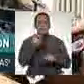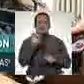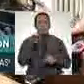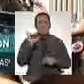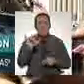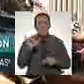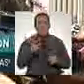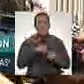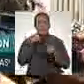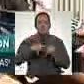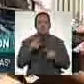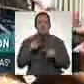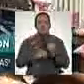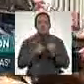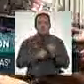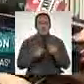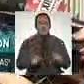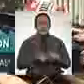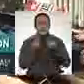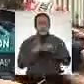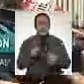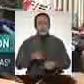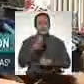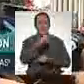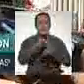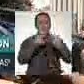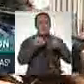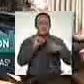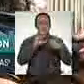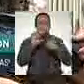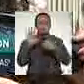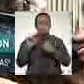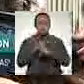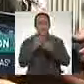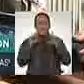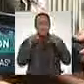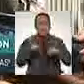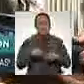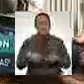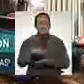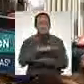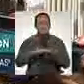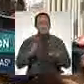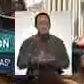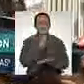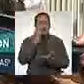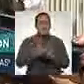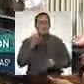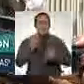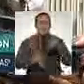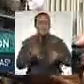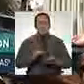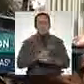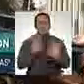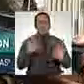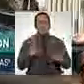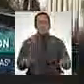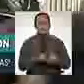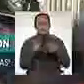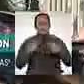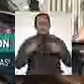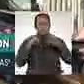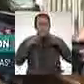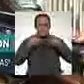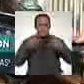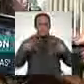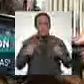Mari Kagami Fujimori desde 1996. Ellas no se encuentran involucradas en juicio alguno, y he sido investigada